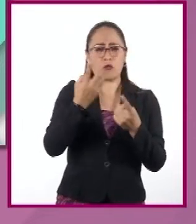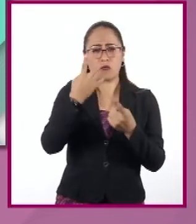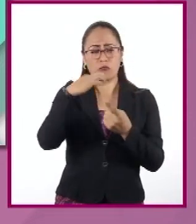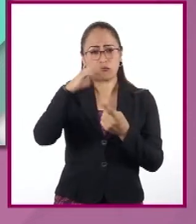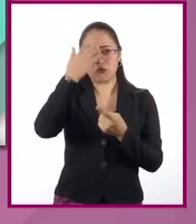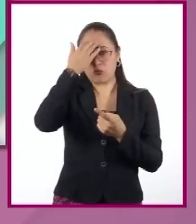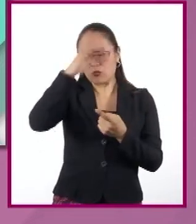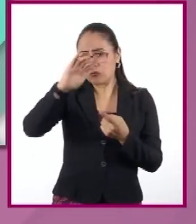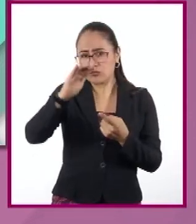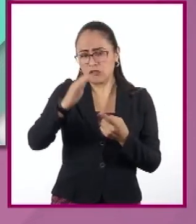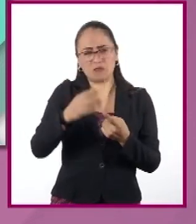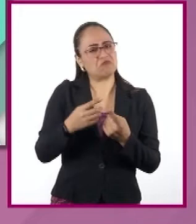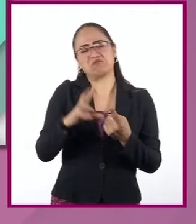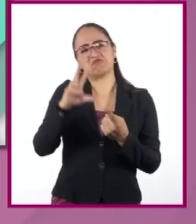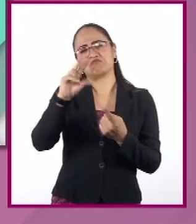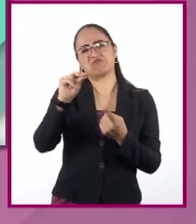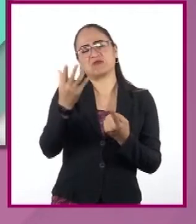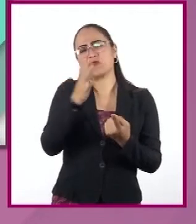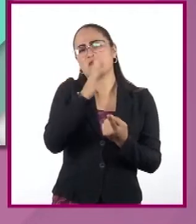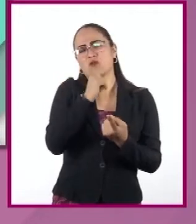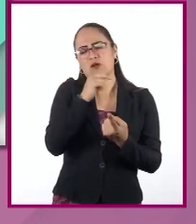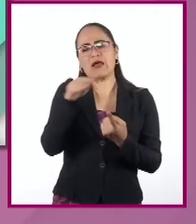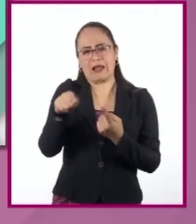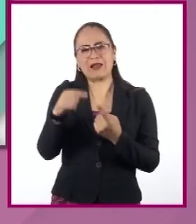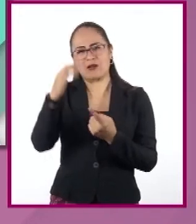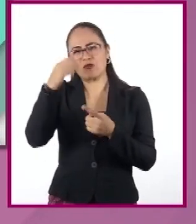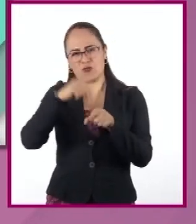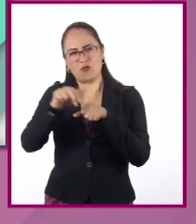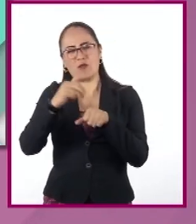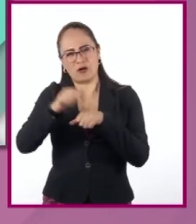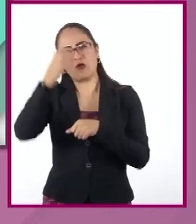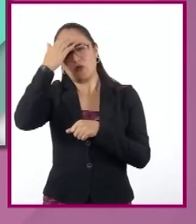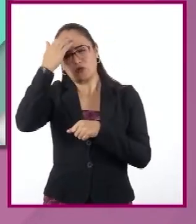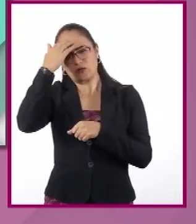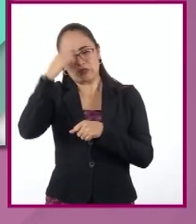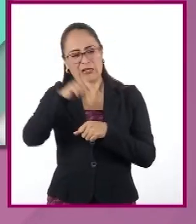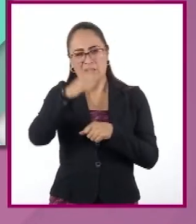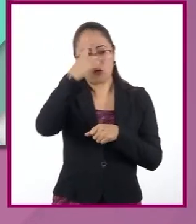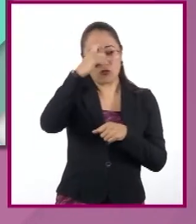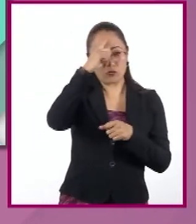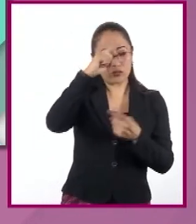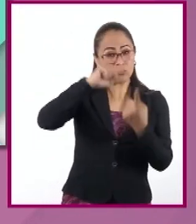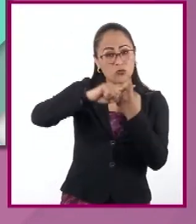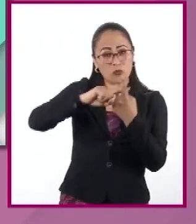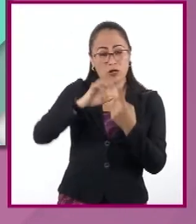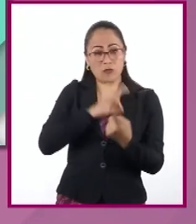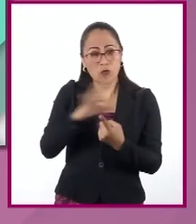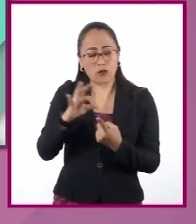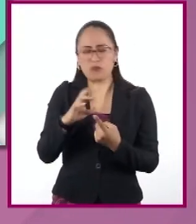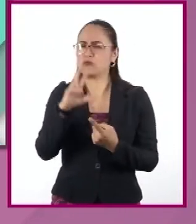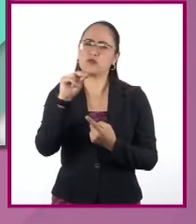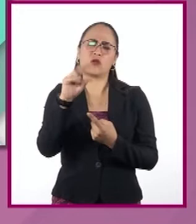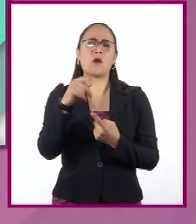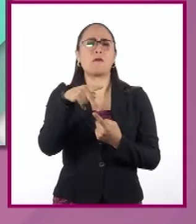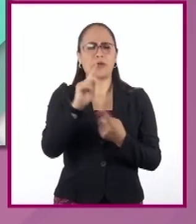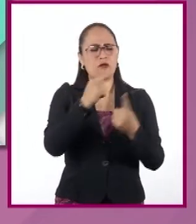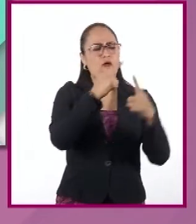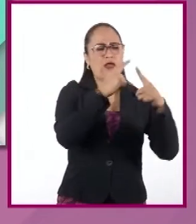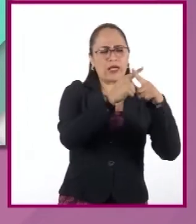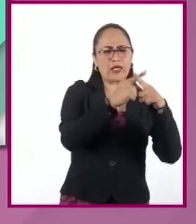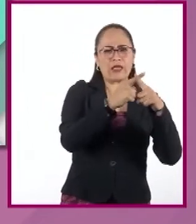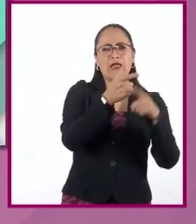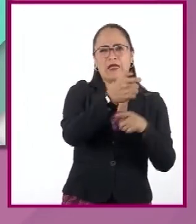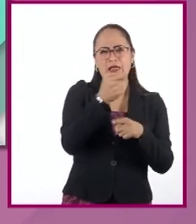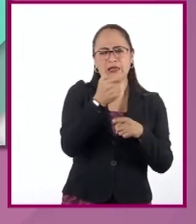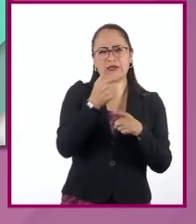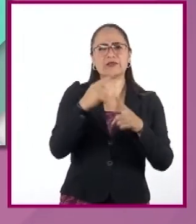conocemos a una cantidad que sí conocemos. Pero en este caso sí podemos sumar X más X, que es igual